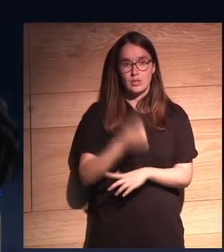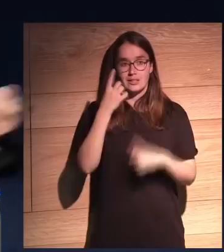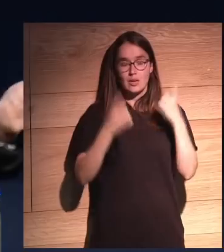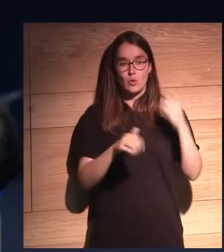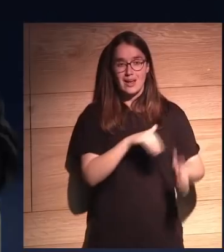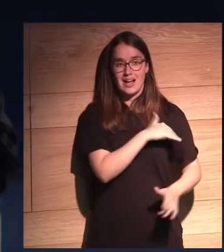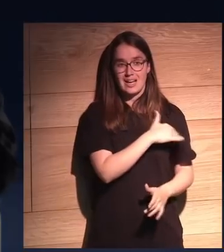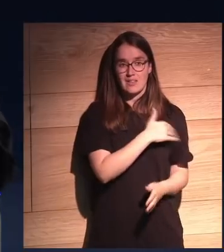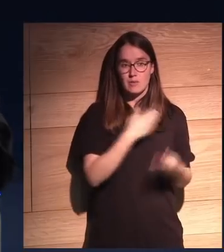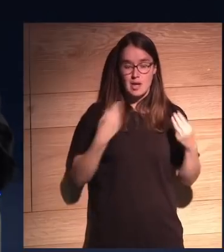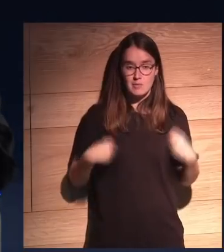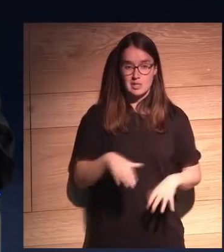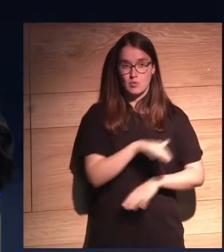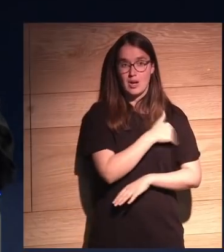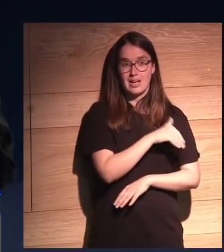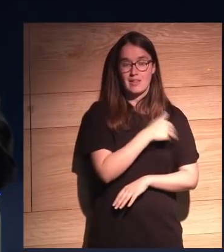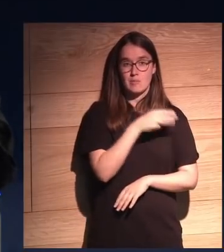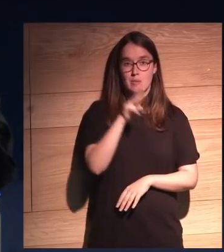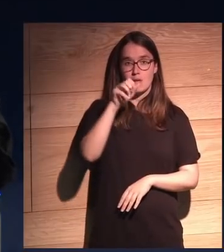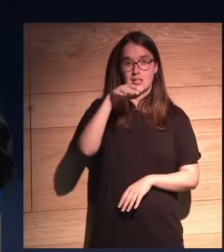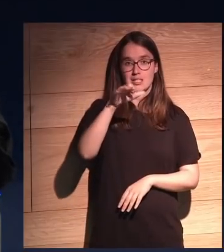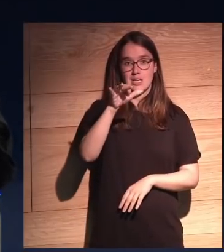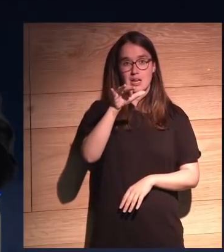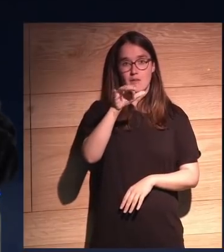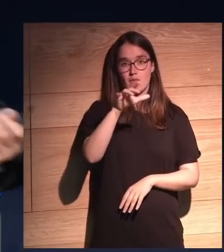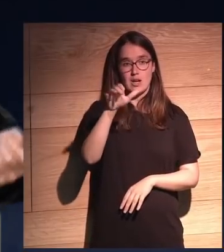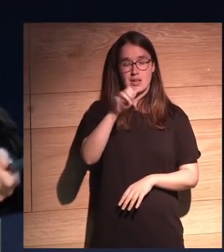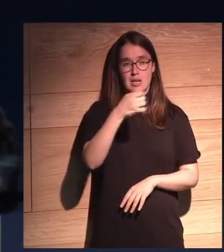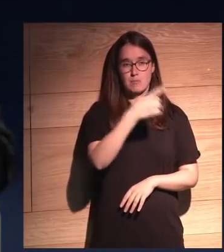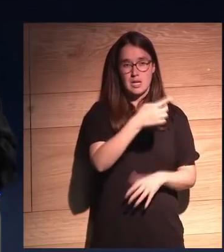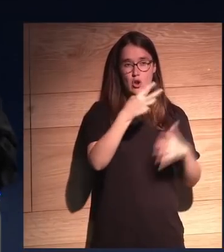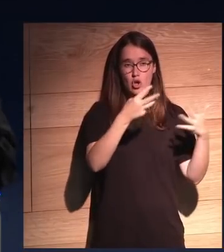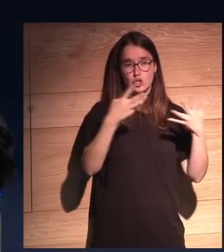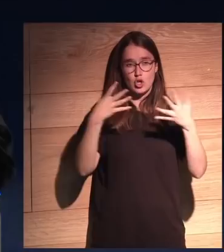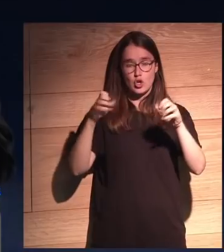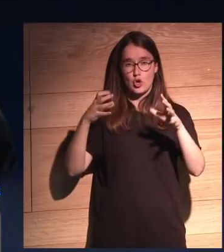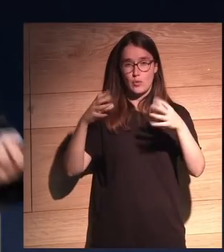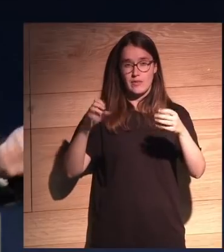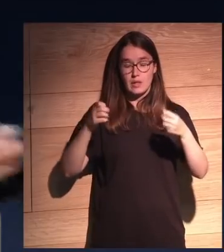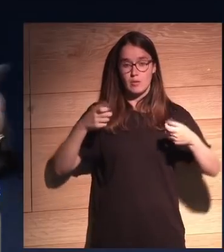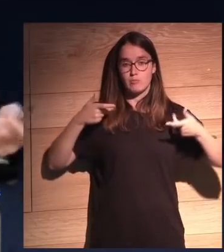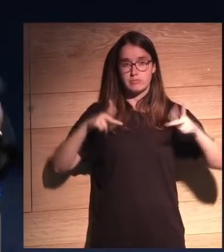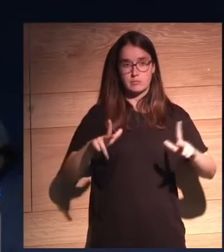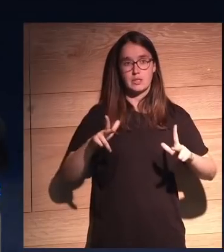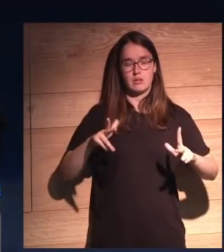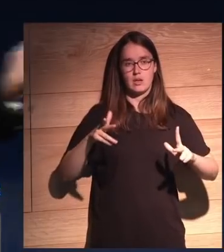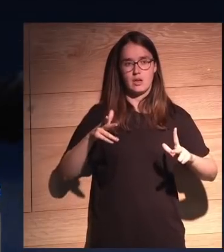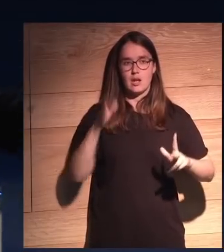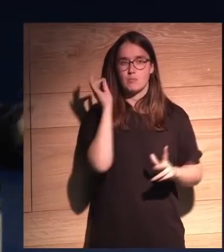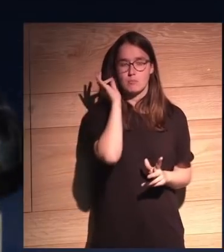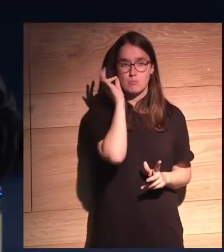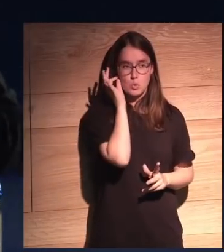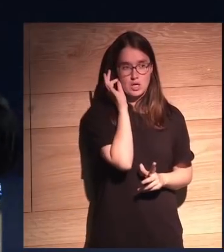alguna academia, como pasa en la Academia de Pensilvania, por ejemplo, hacia 1890, permite acceder a